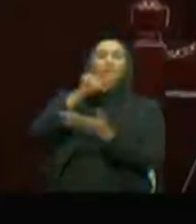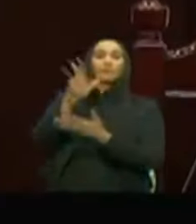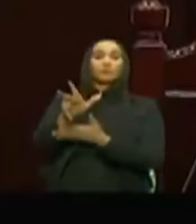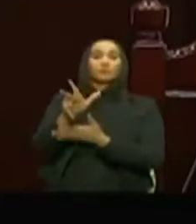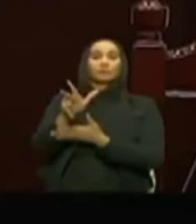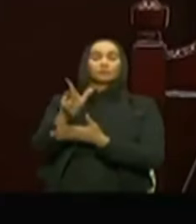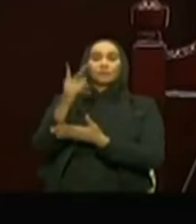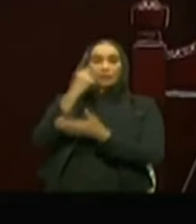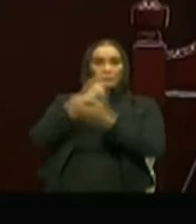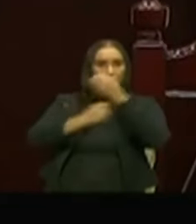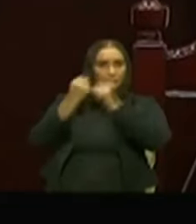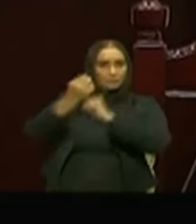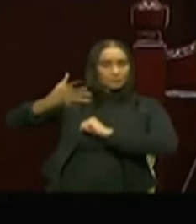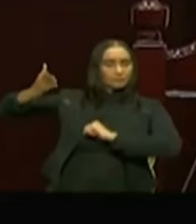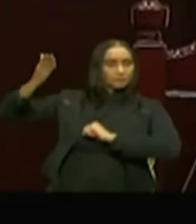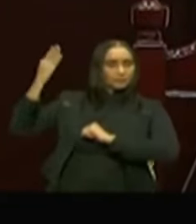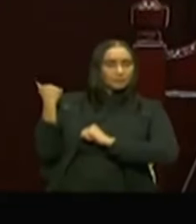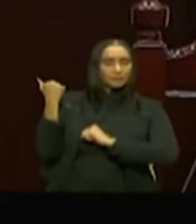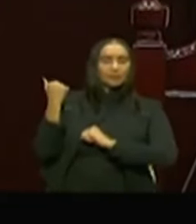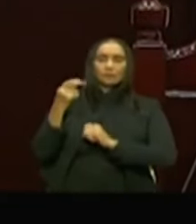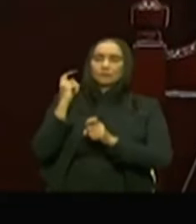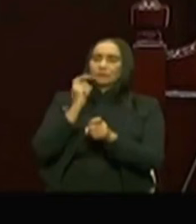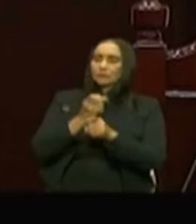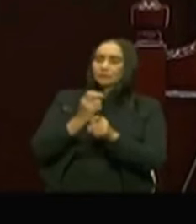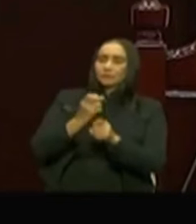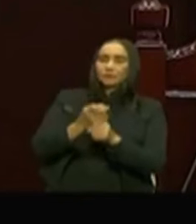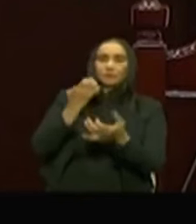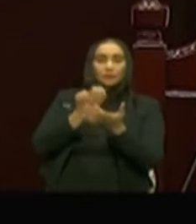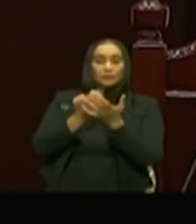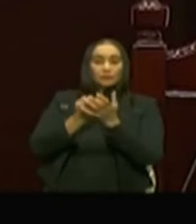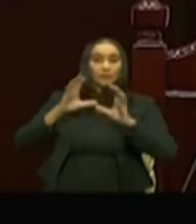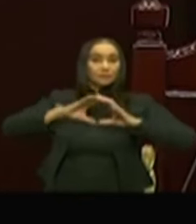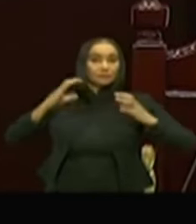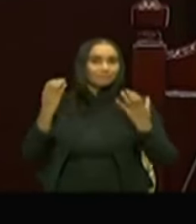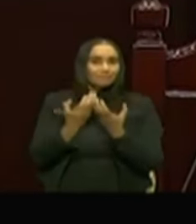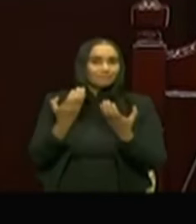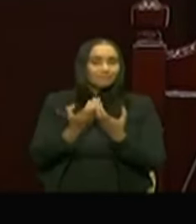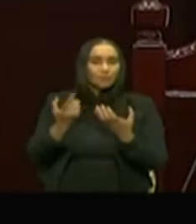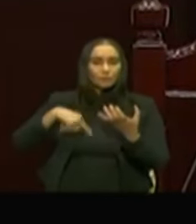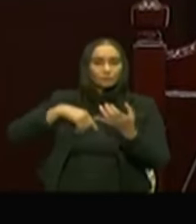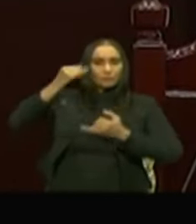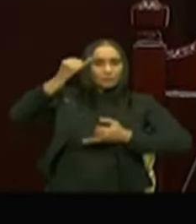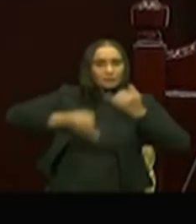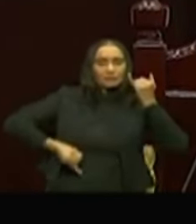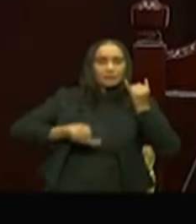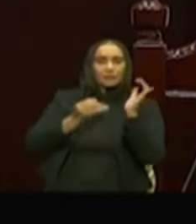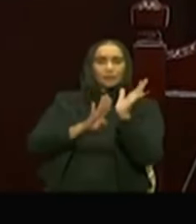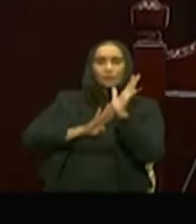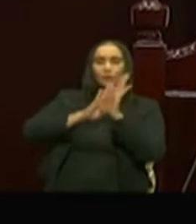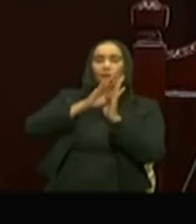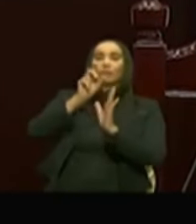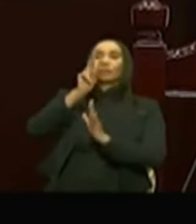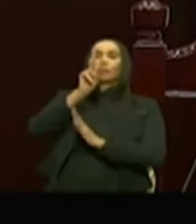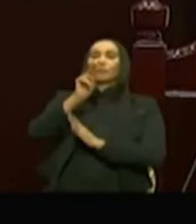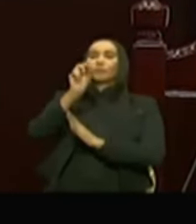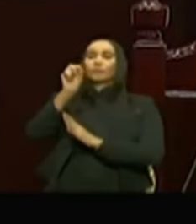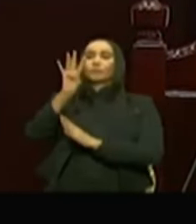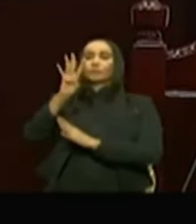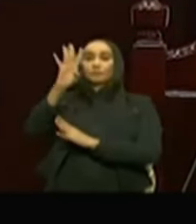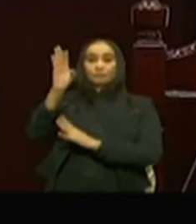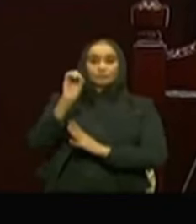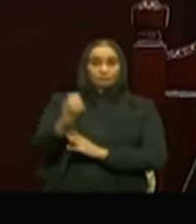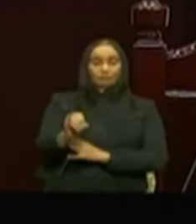El pasado año, aún siendo difícil para la economía mundial, cerramos con un crecimiento del